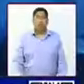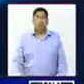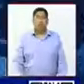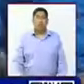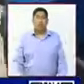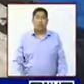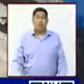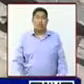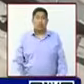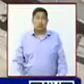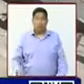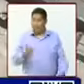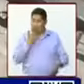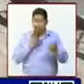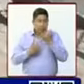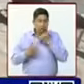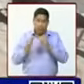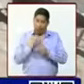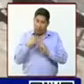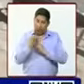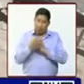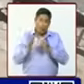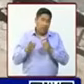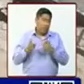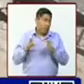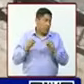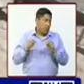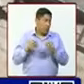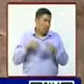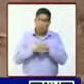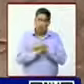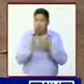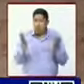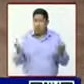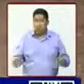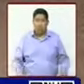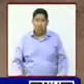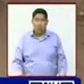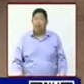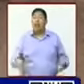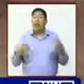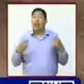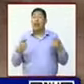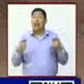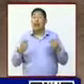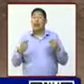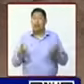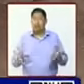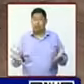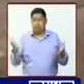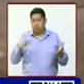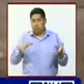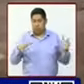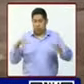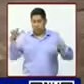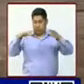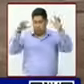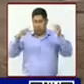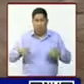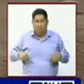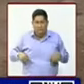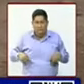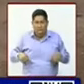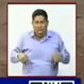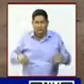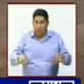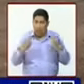Aquí lo encuentro con la carga, te van a quitar y listo. No queda de otro. ¿Ha intentado ya usted pasar con carga de alguno de los